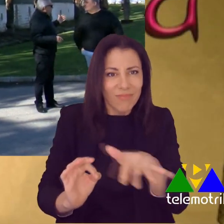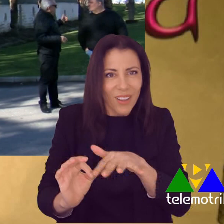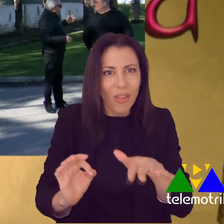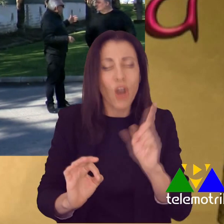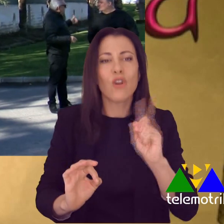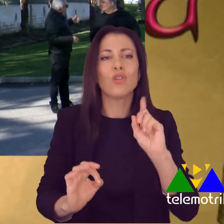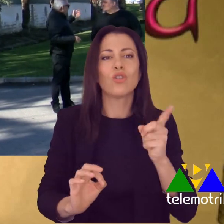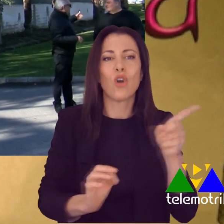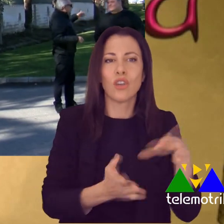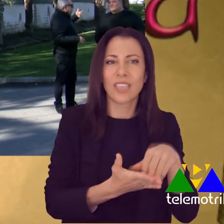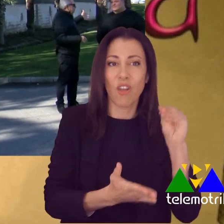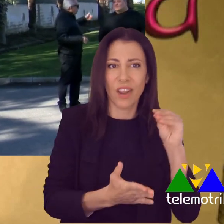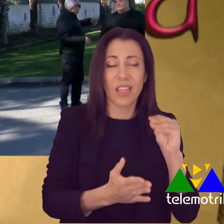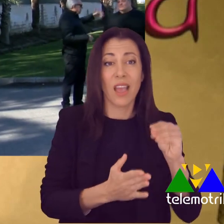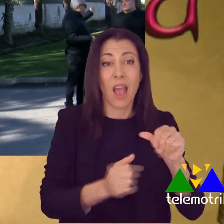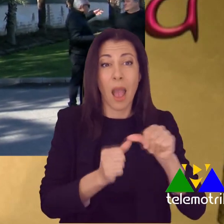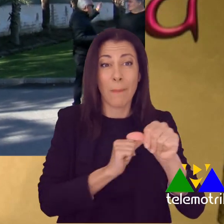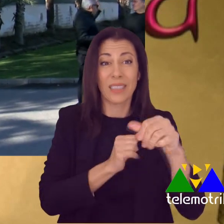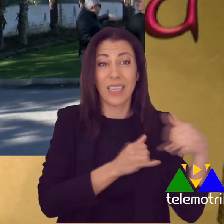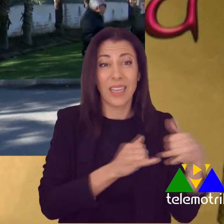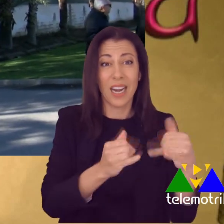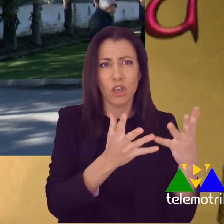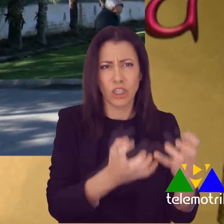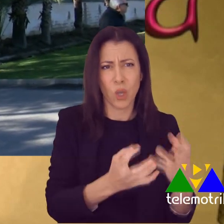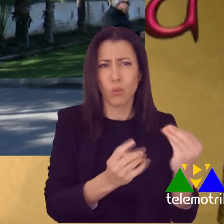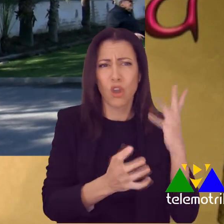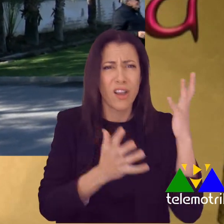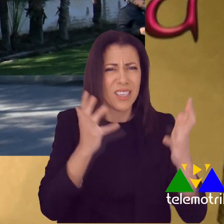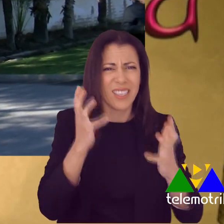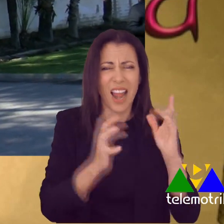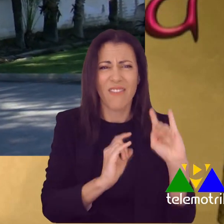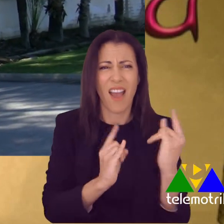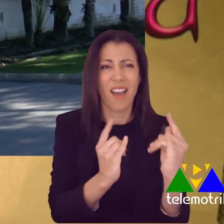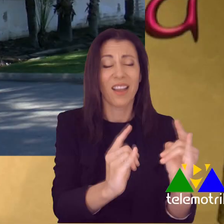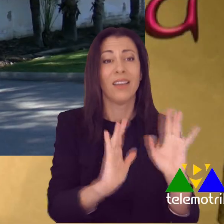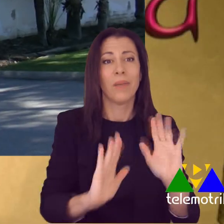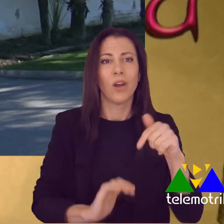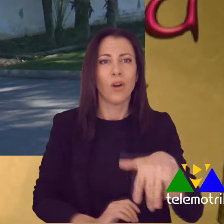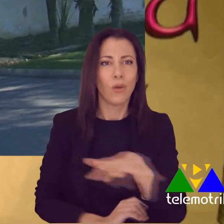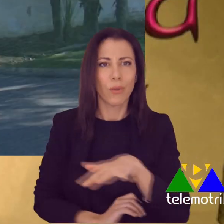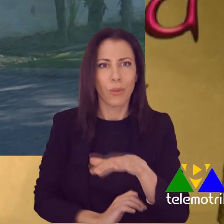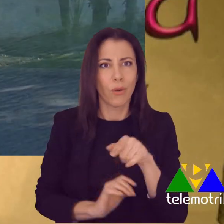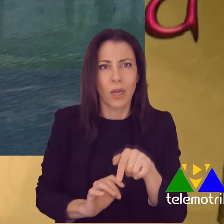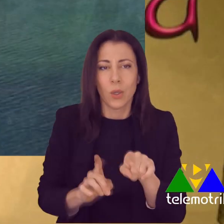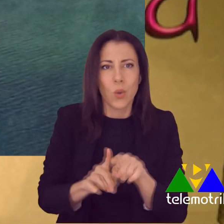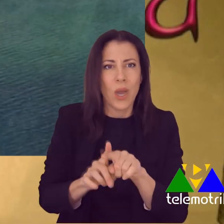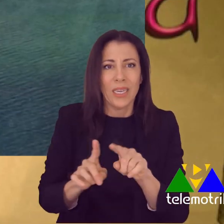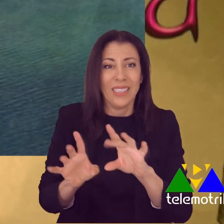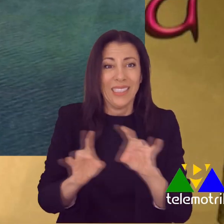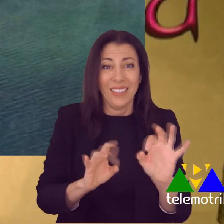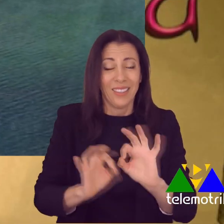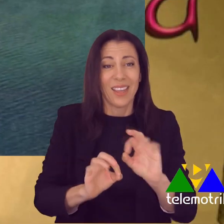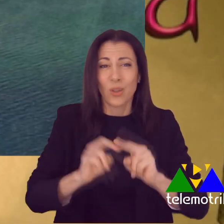de Salobreña, que a partir de Río Seco todavía estaba más salvaje todavía. La zona absolutamente virgen. Pero en los